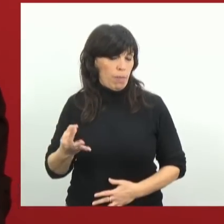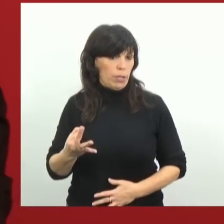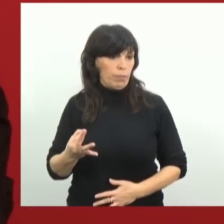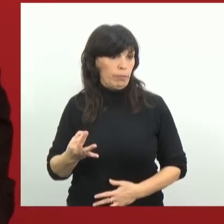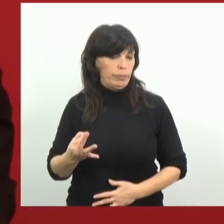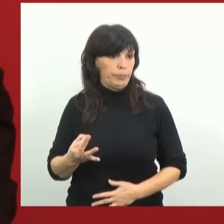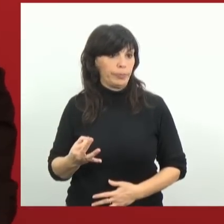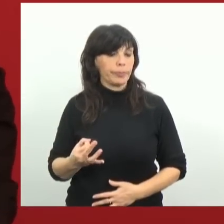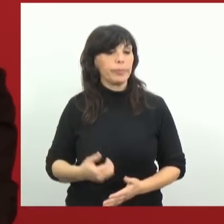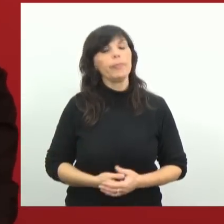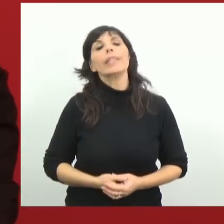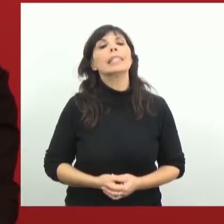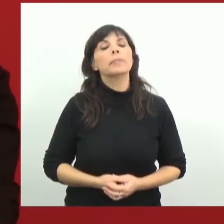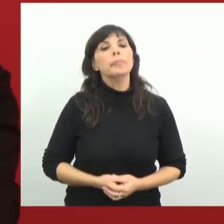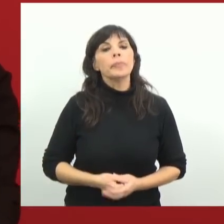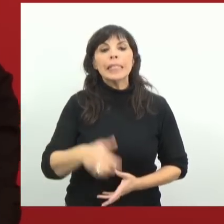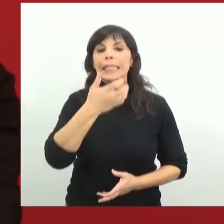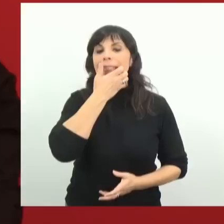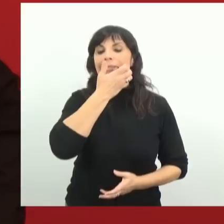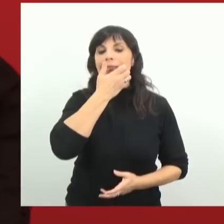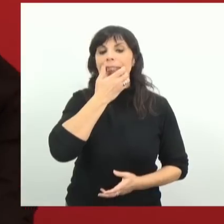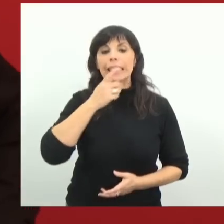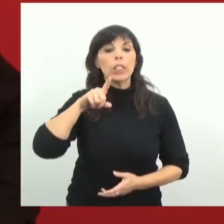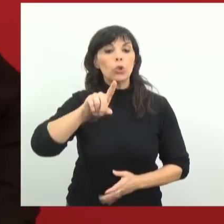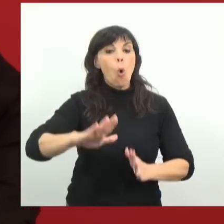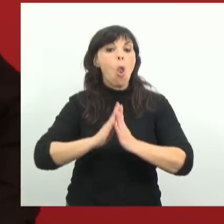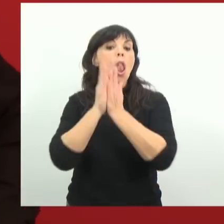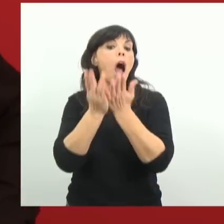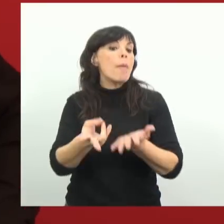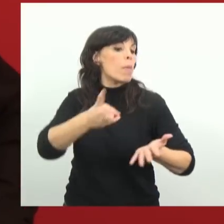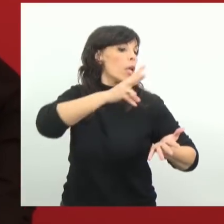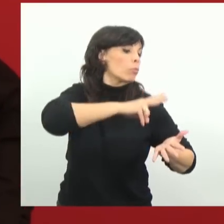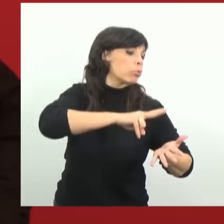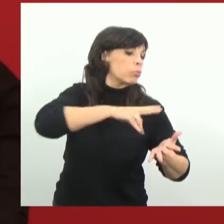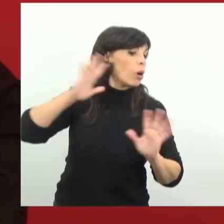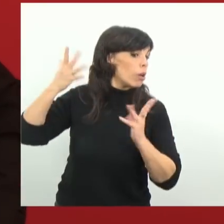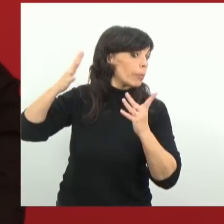Que cuando oyes la Biblia, cuando lees la Biblia en voz alta,